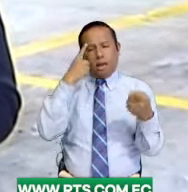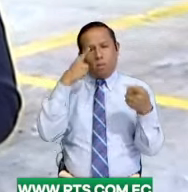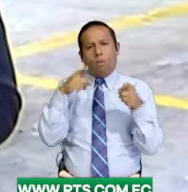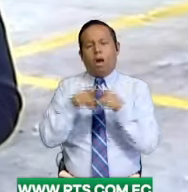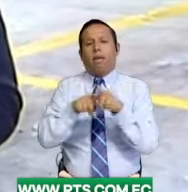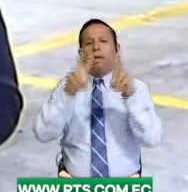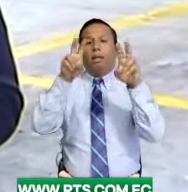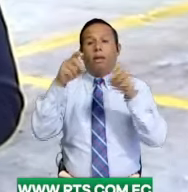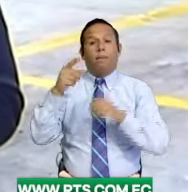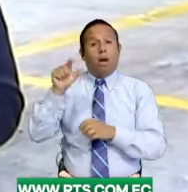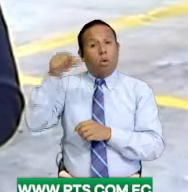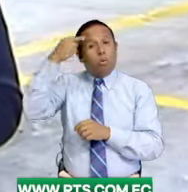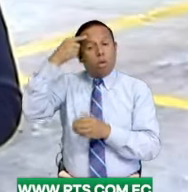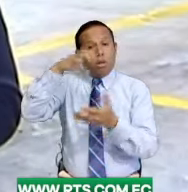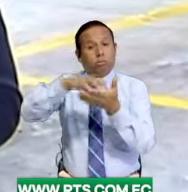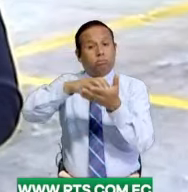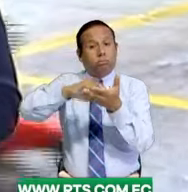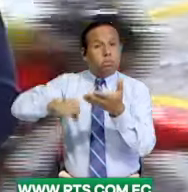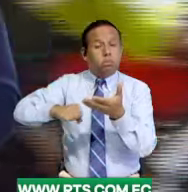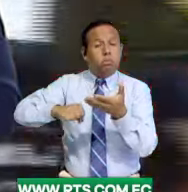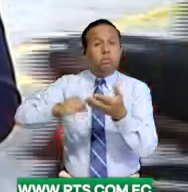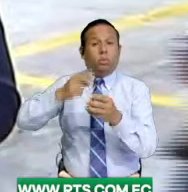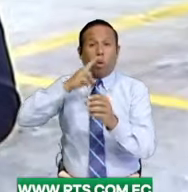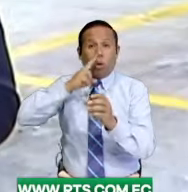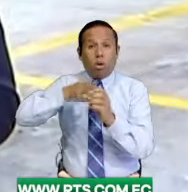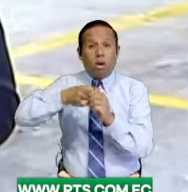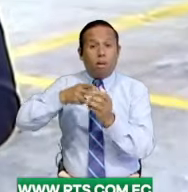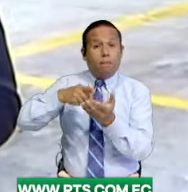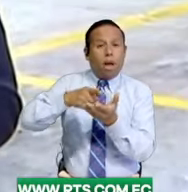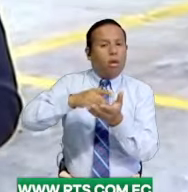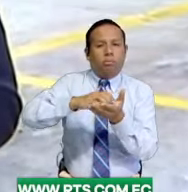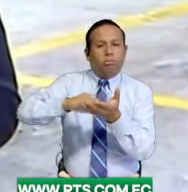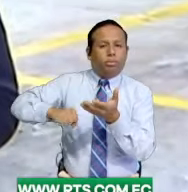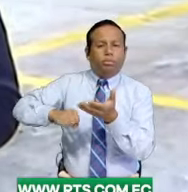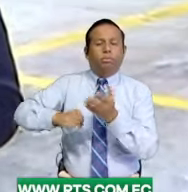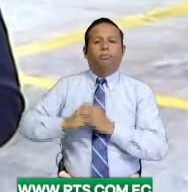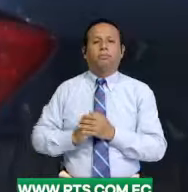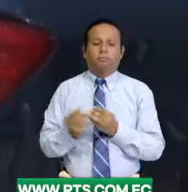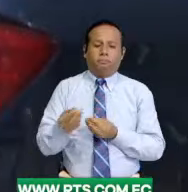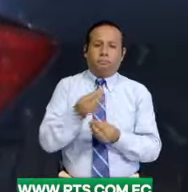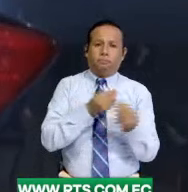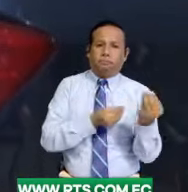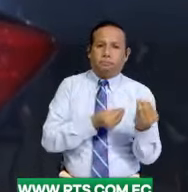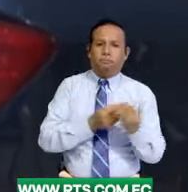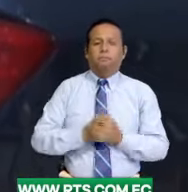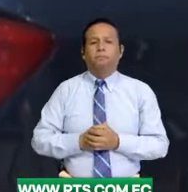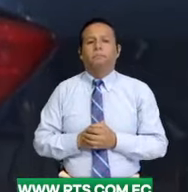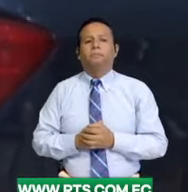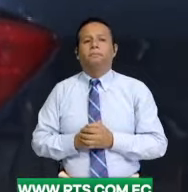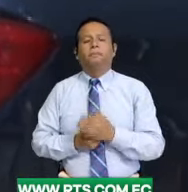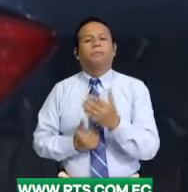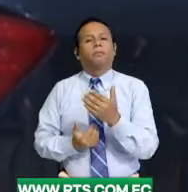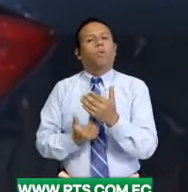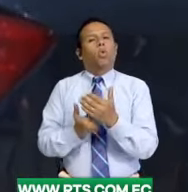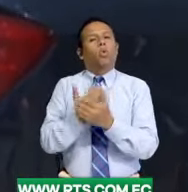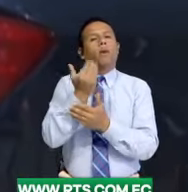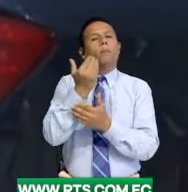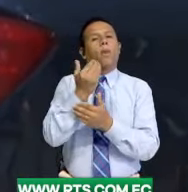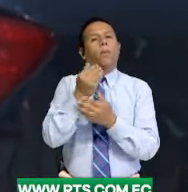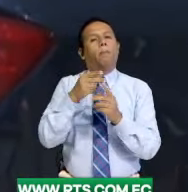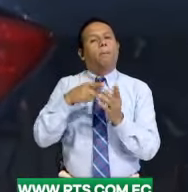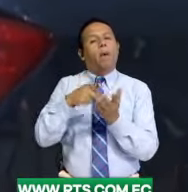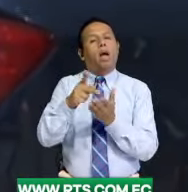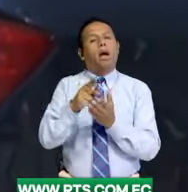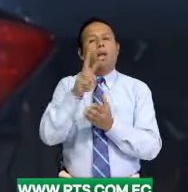de este tipo de gasolinas. Veamos el siguiente informe. El nuevo precio de $2.72 para